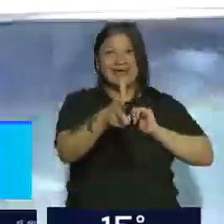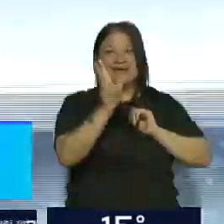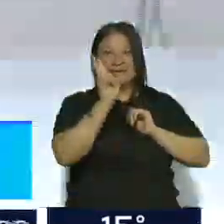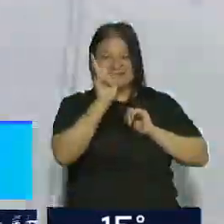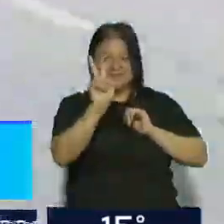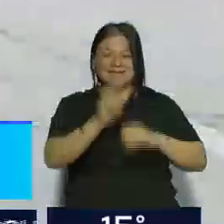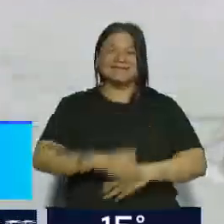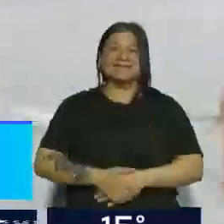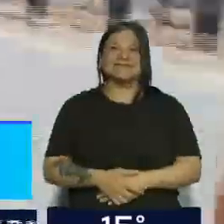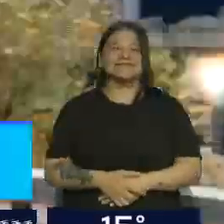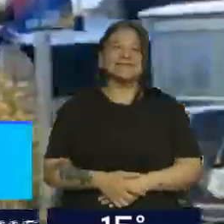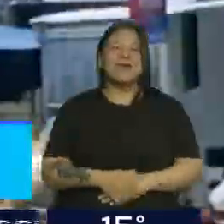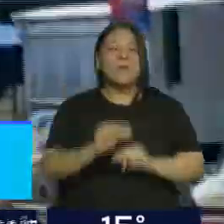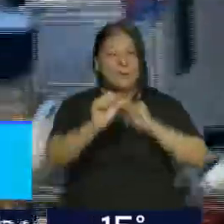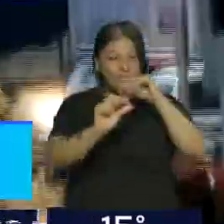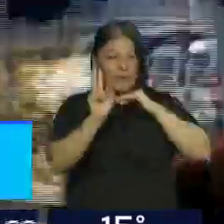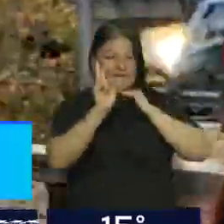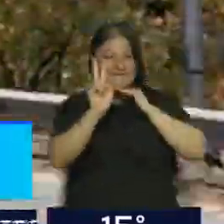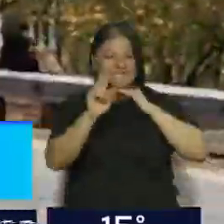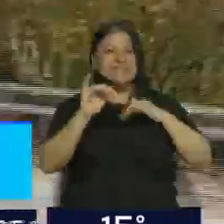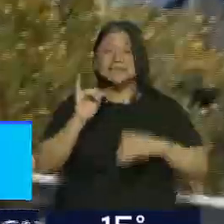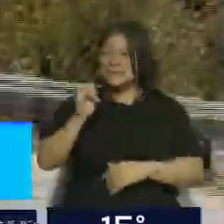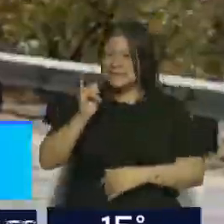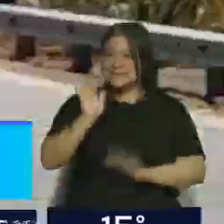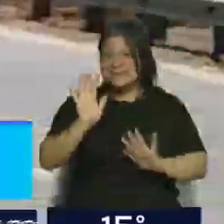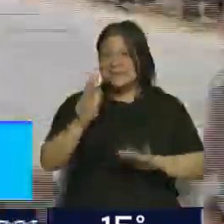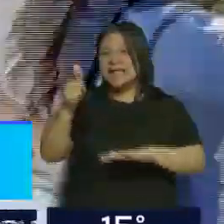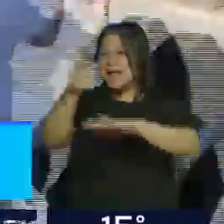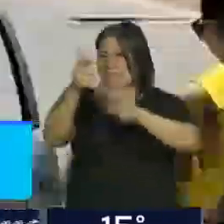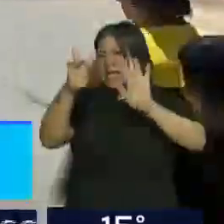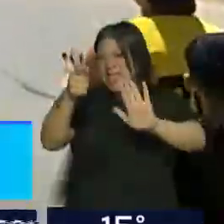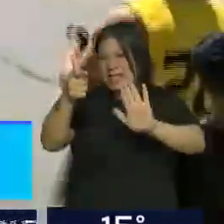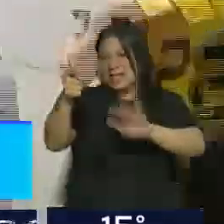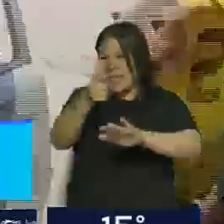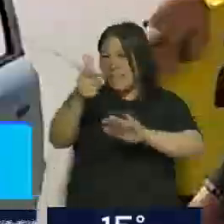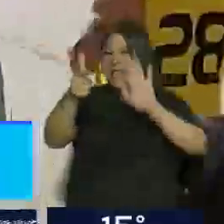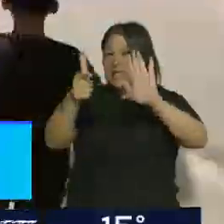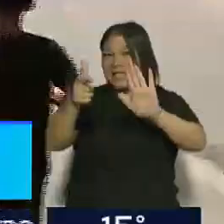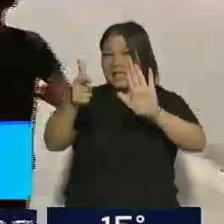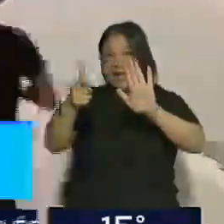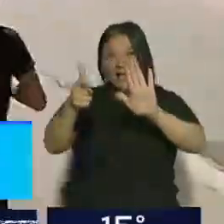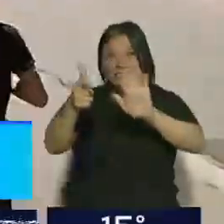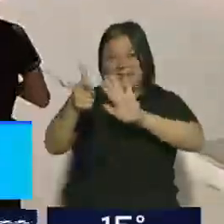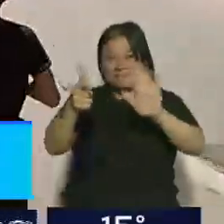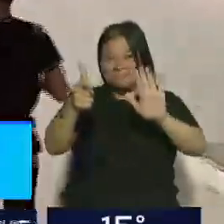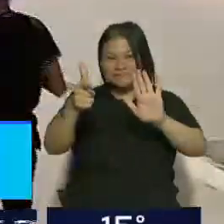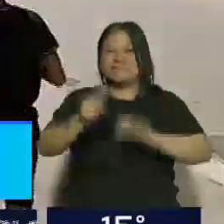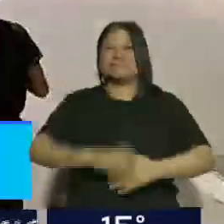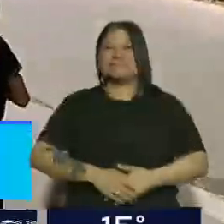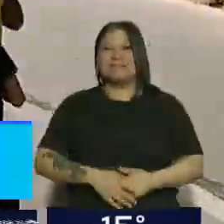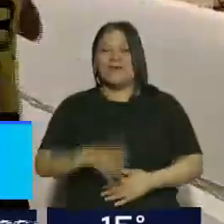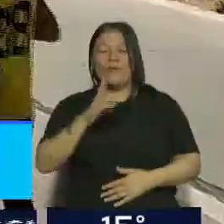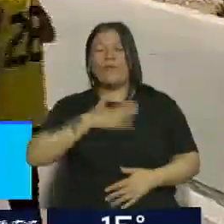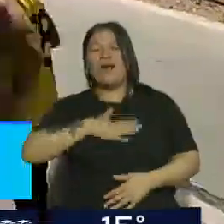ver, Se empieza a ver de a poquito. Sí, sí, sí. Si deja la cámara quieta, decile a Pepe que vemos un poco. Ahí está, mira, vemos un poco también la alegría